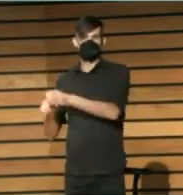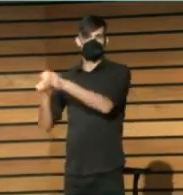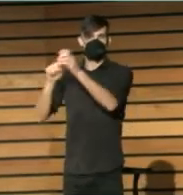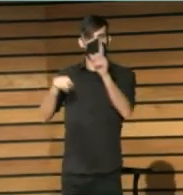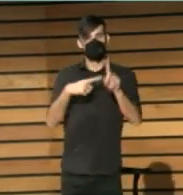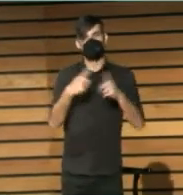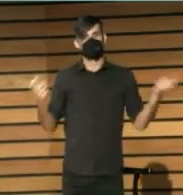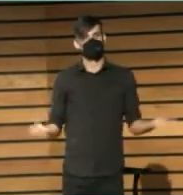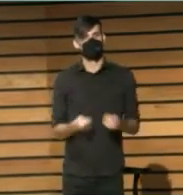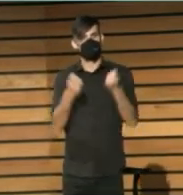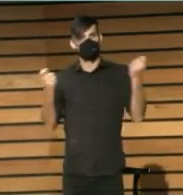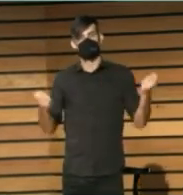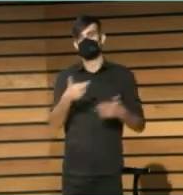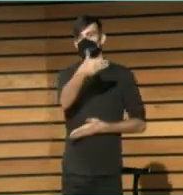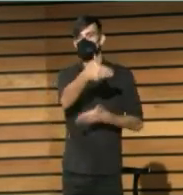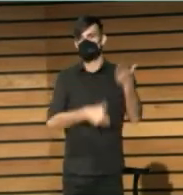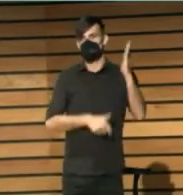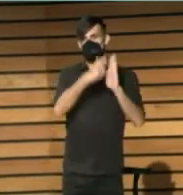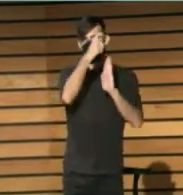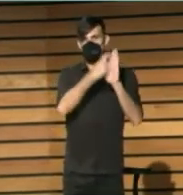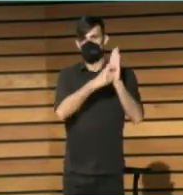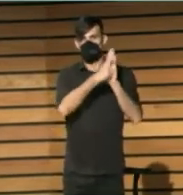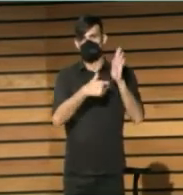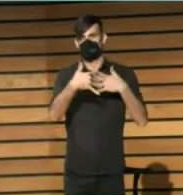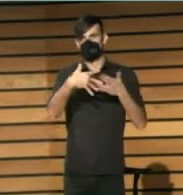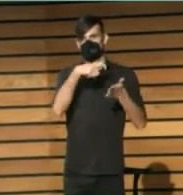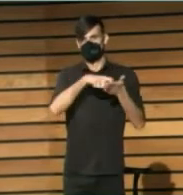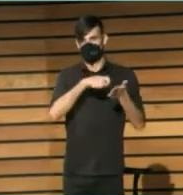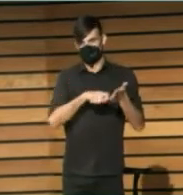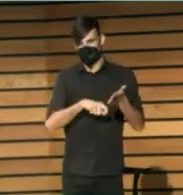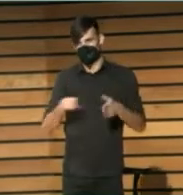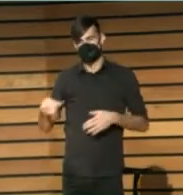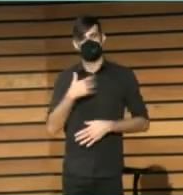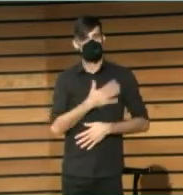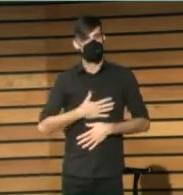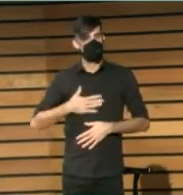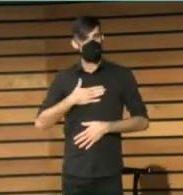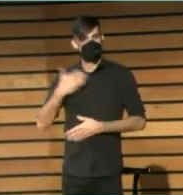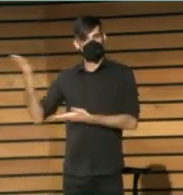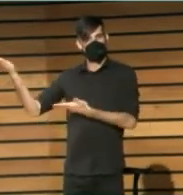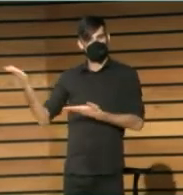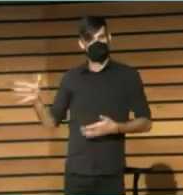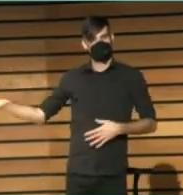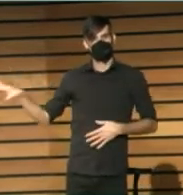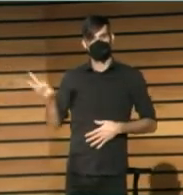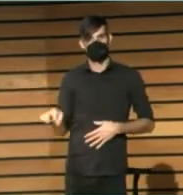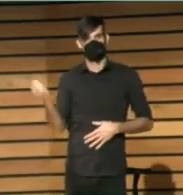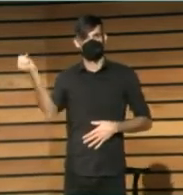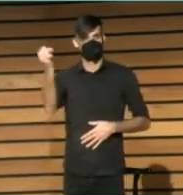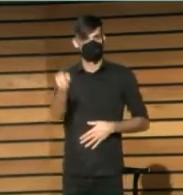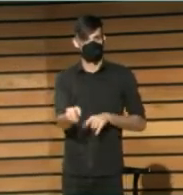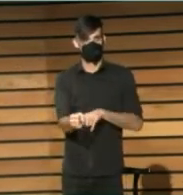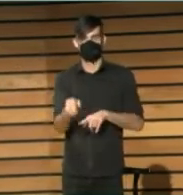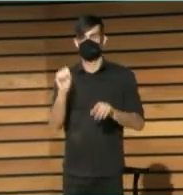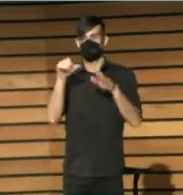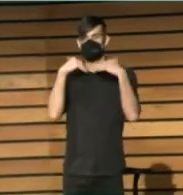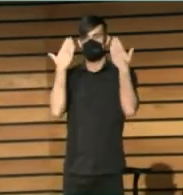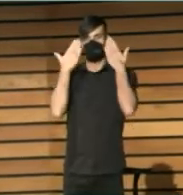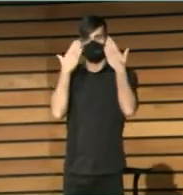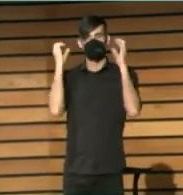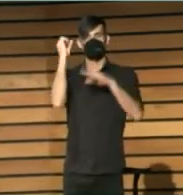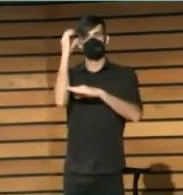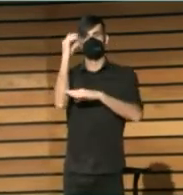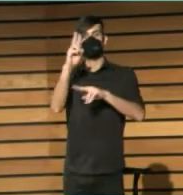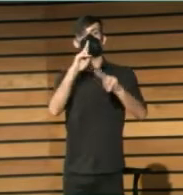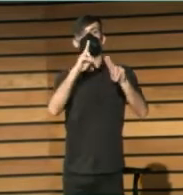varias de sus columnas periodísticas. Es un placer contar con él en este congreso. La ponencia tiene por